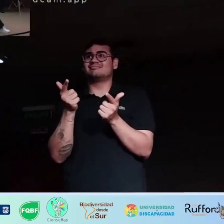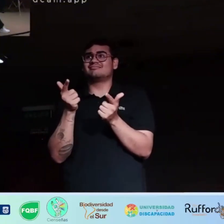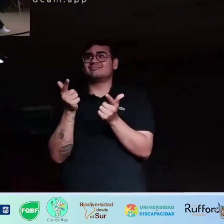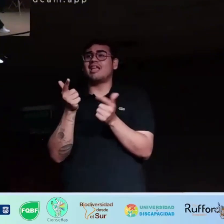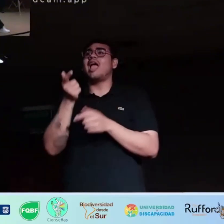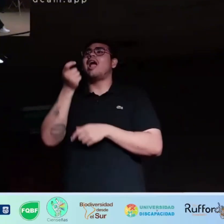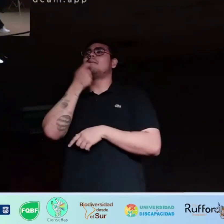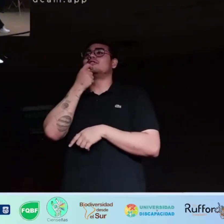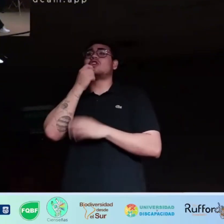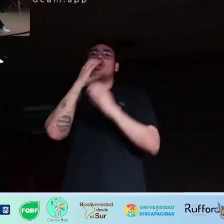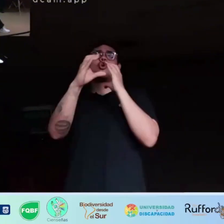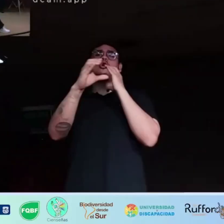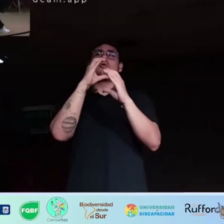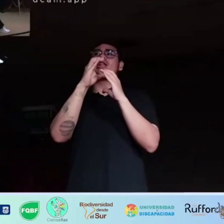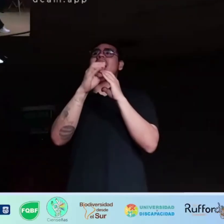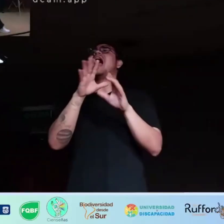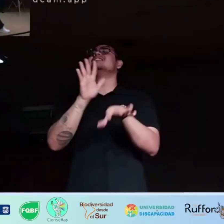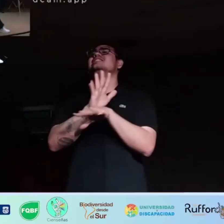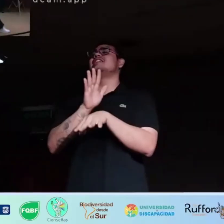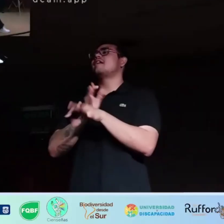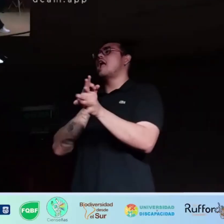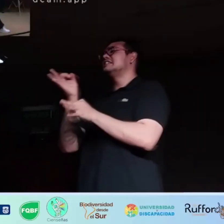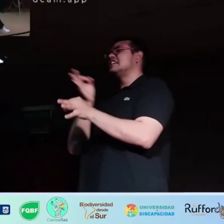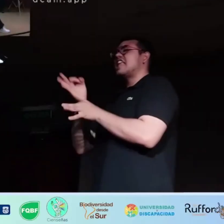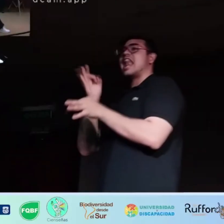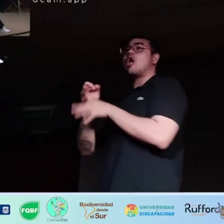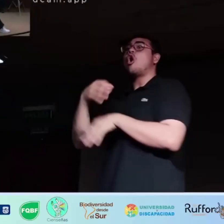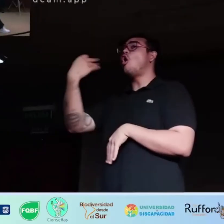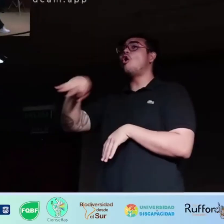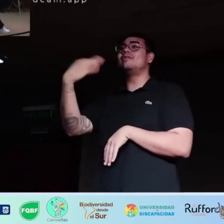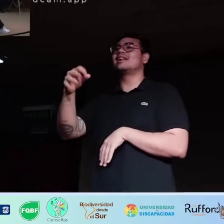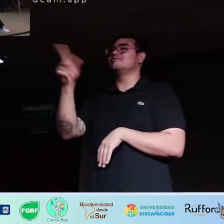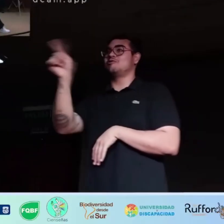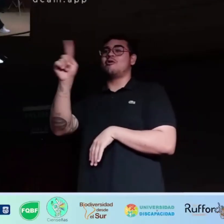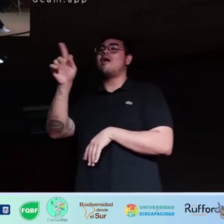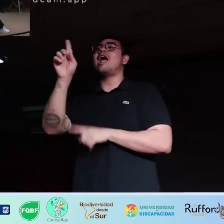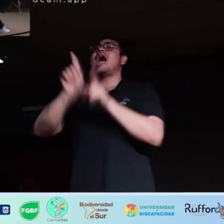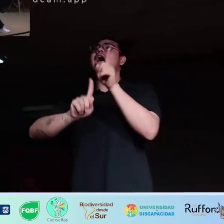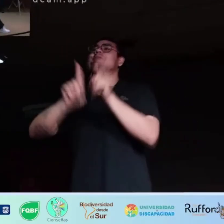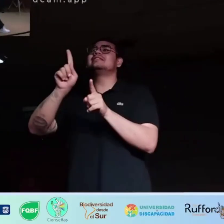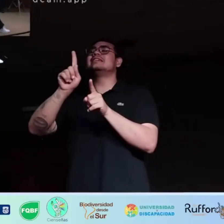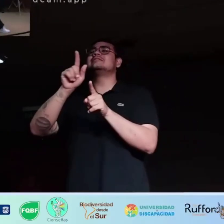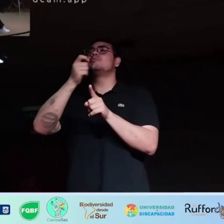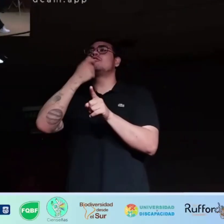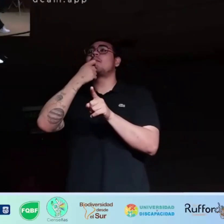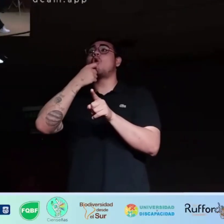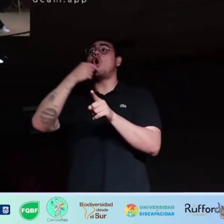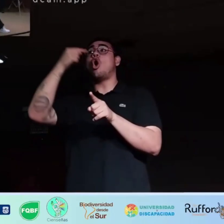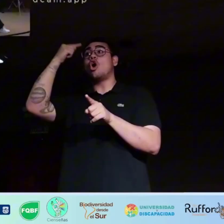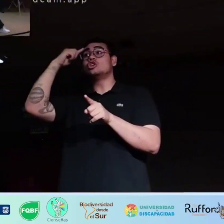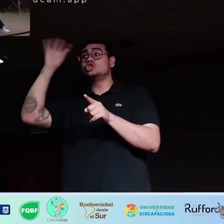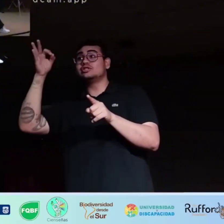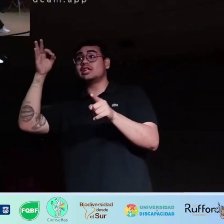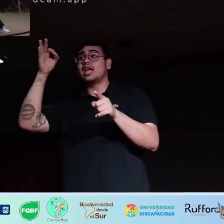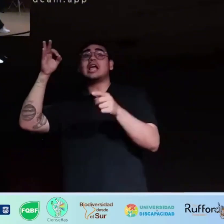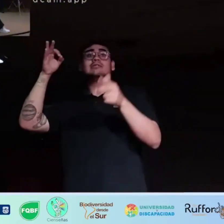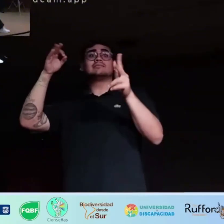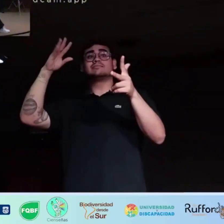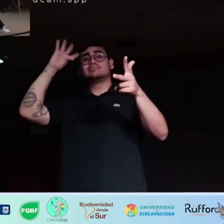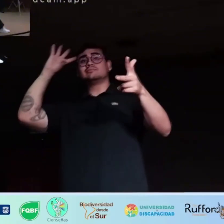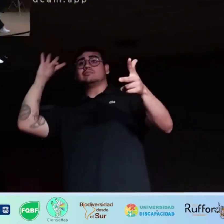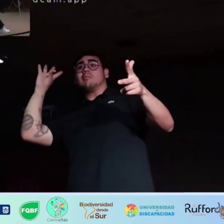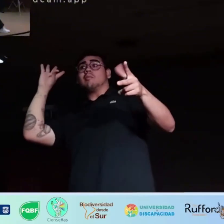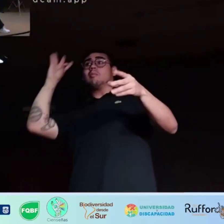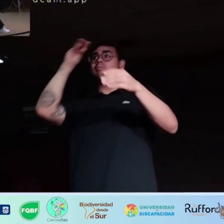o explicar con esa comunicación. Es simplemente transmitir. Parece algo simple. No, no lo estoy